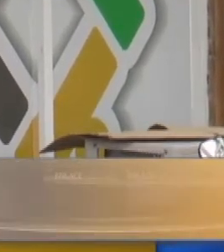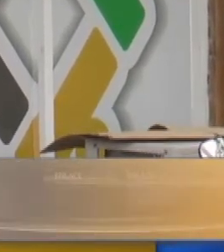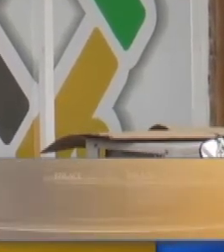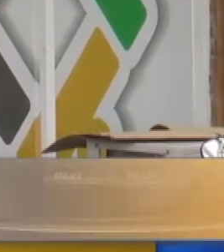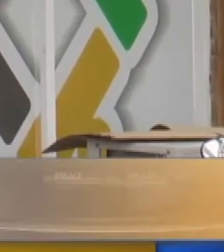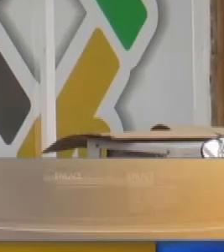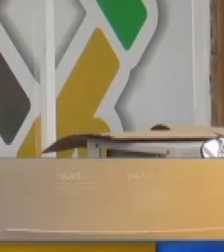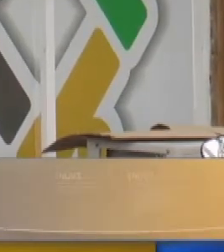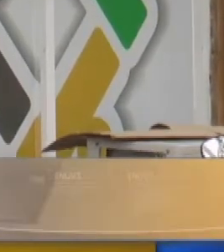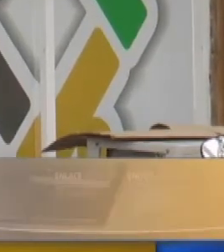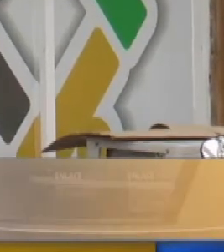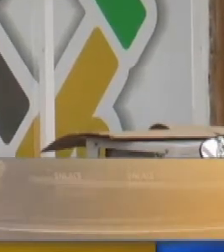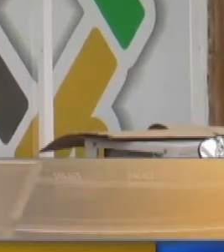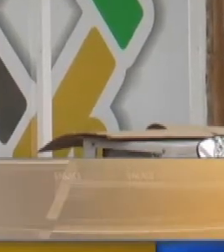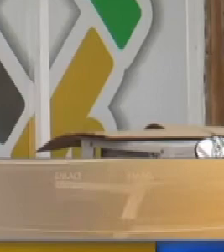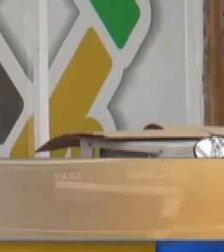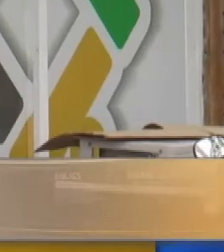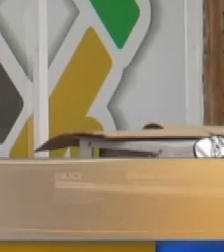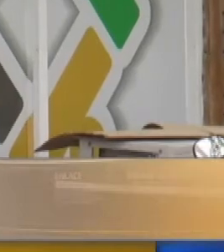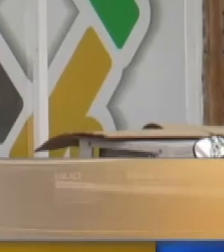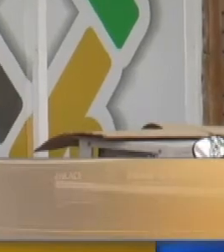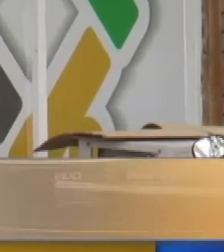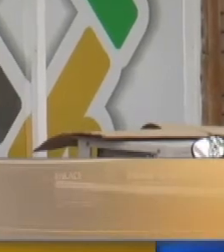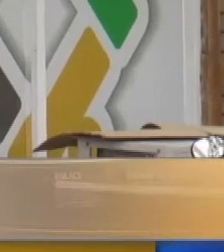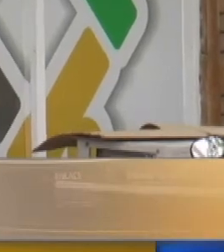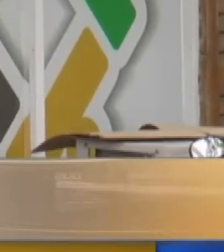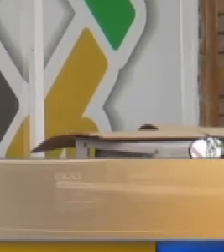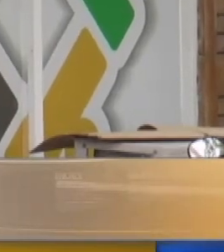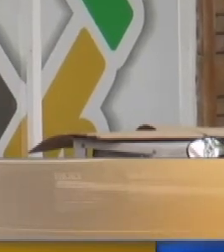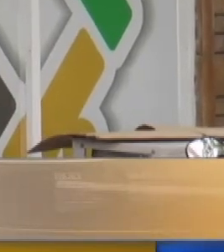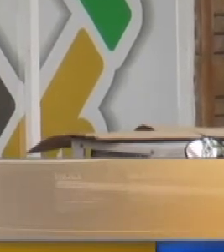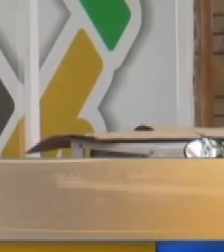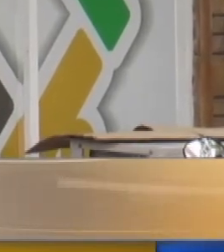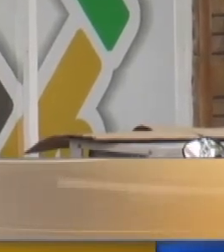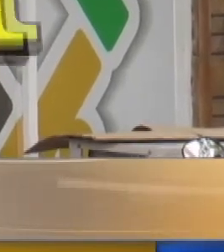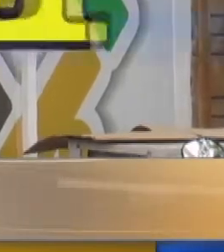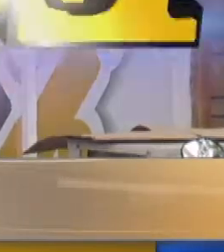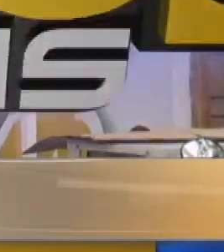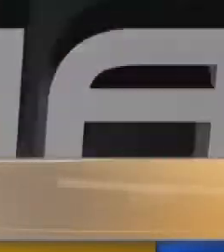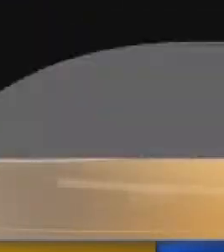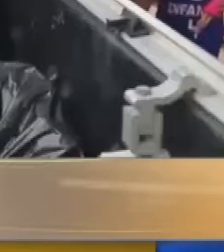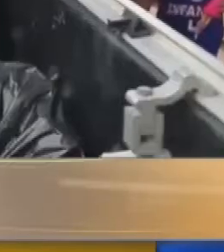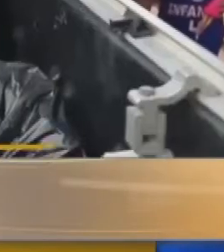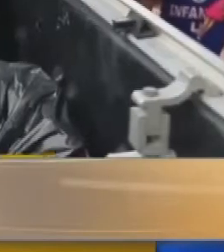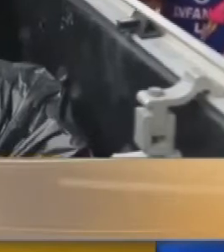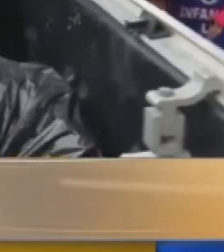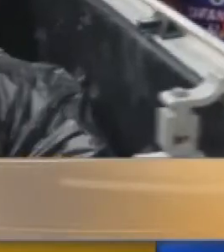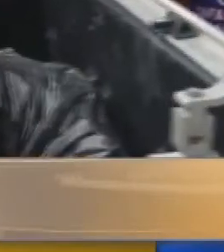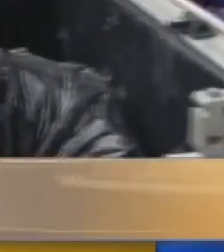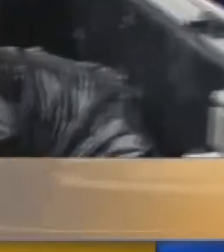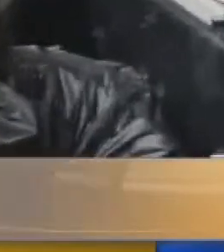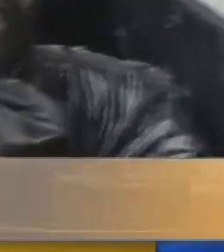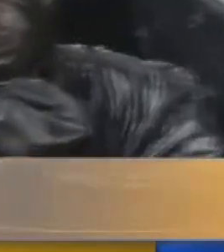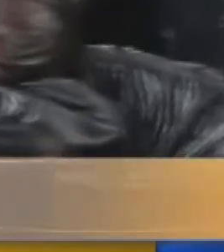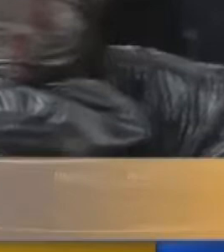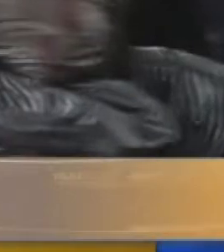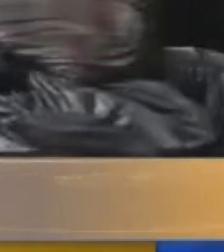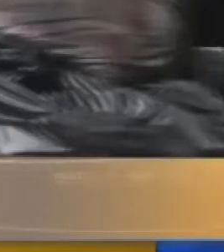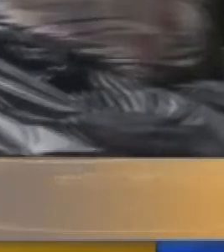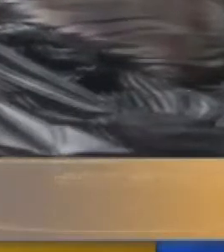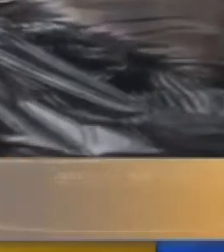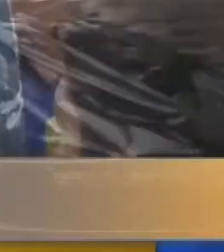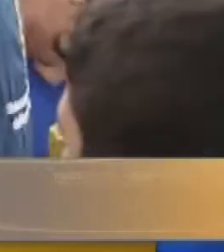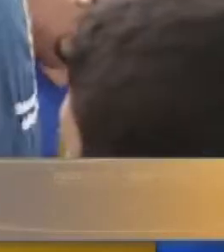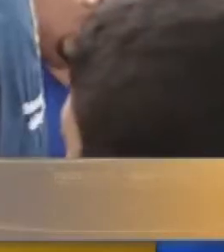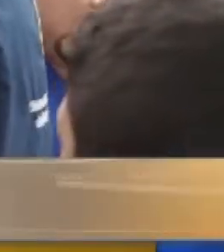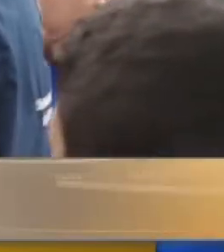instalaciones de la Personería Municipal de Barranca Bermeja. En breve, ampliación de la información en Enlace Noticias. Gestora Social adelanta jornada de entrega